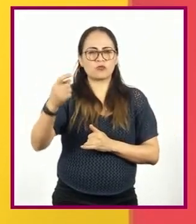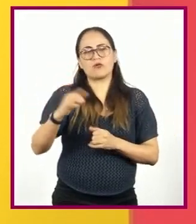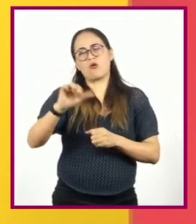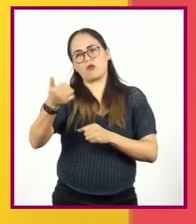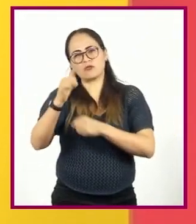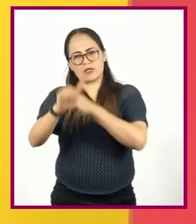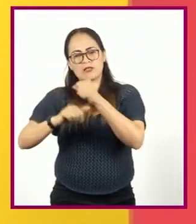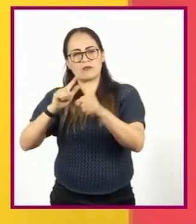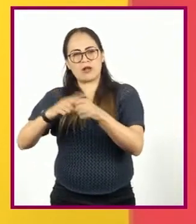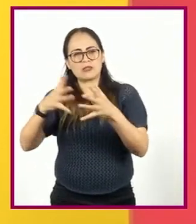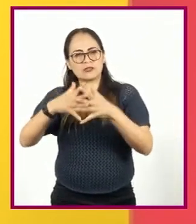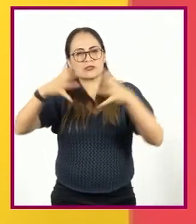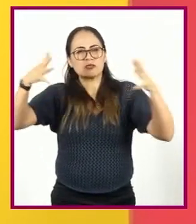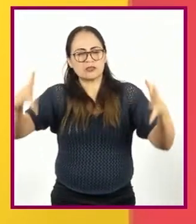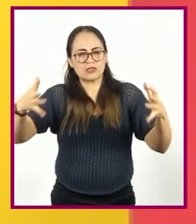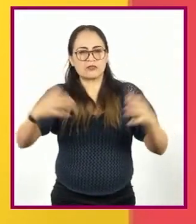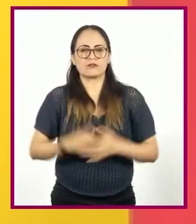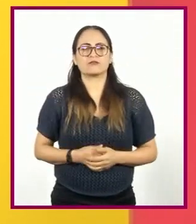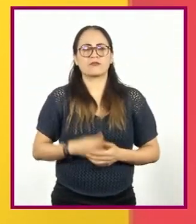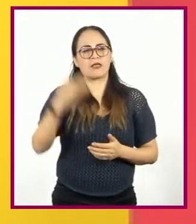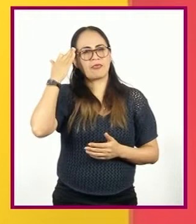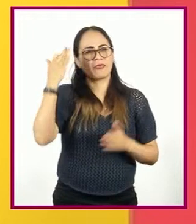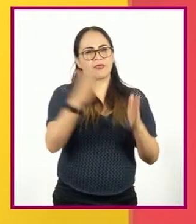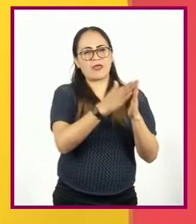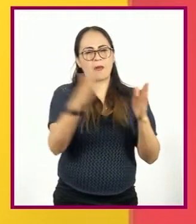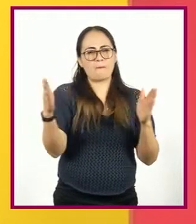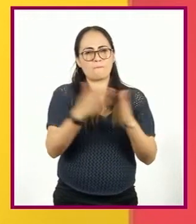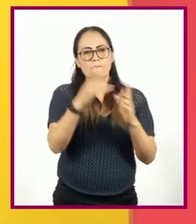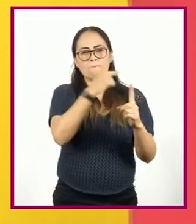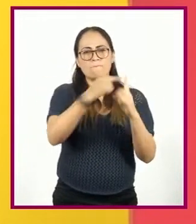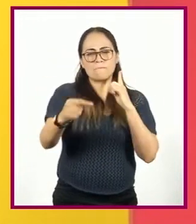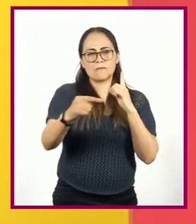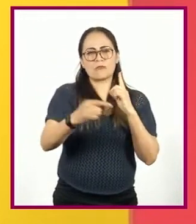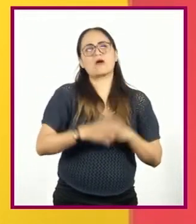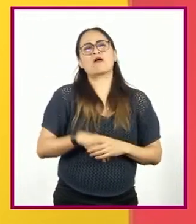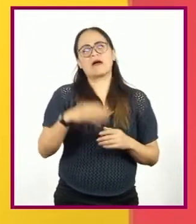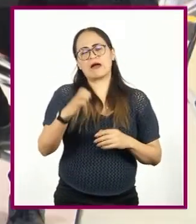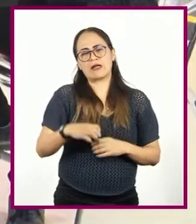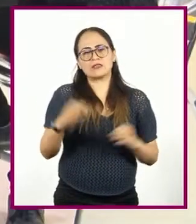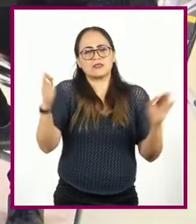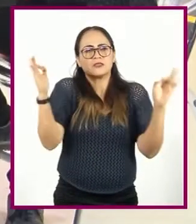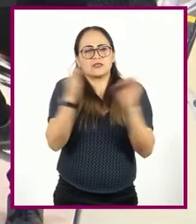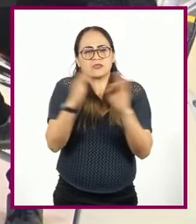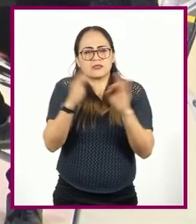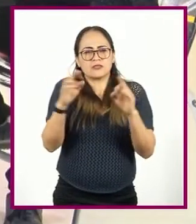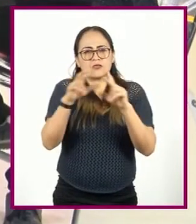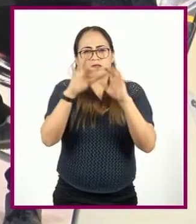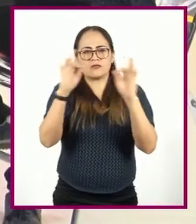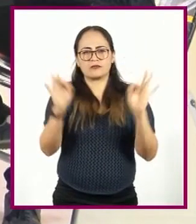otros ejemplares de la edad de hielo convivieron los primeros pobladores americanos?